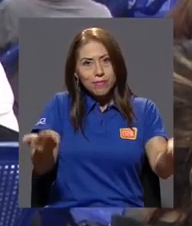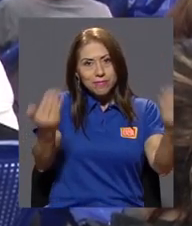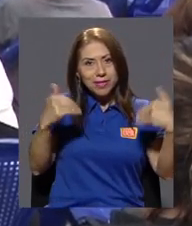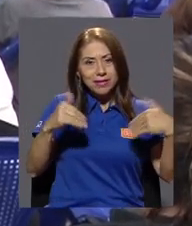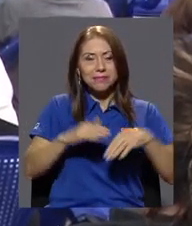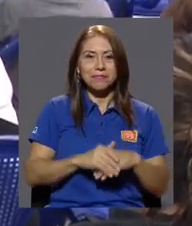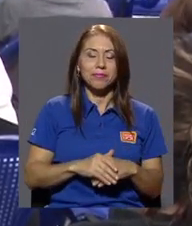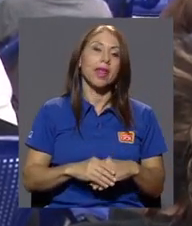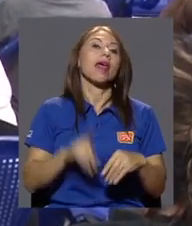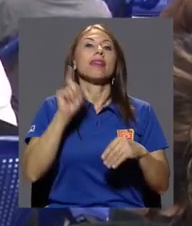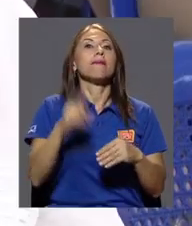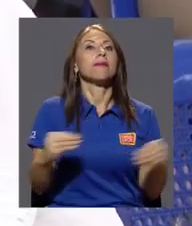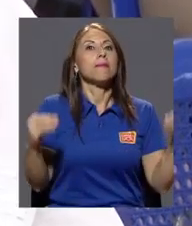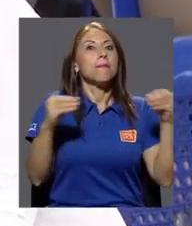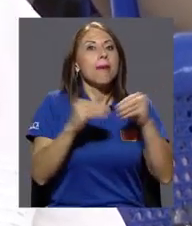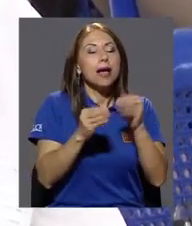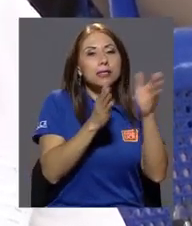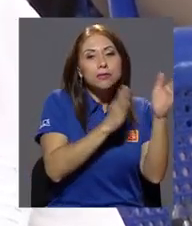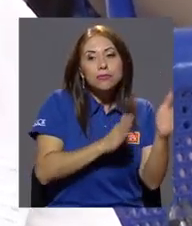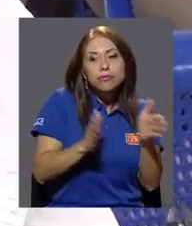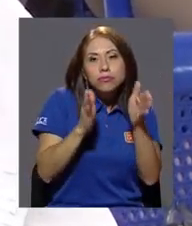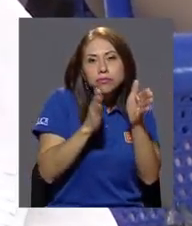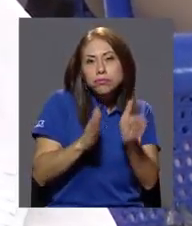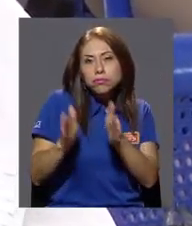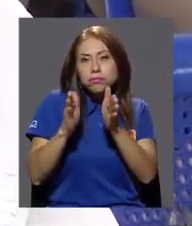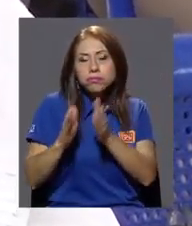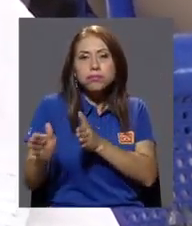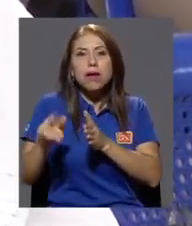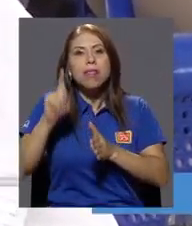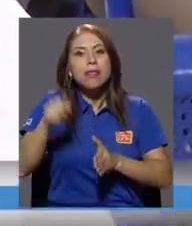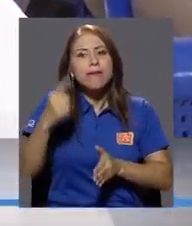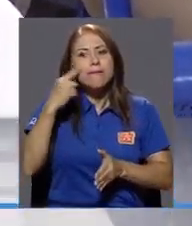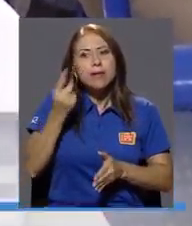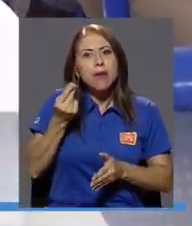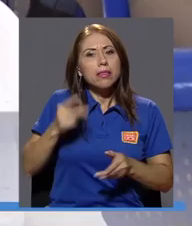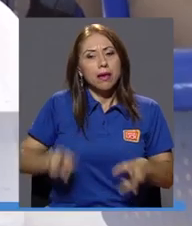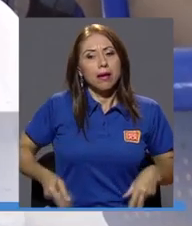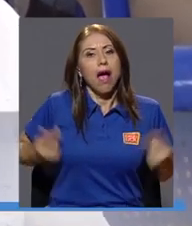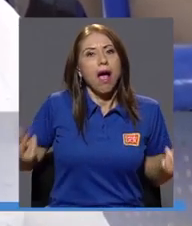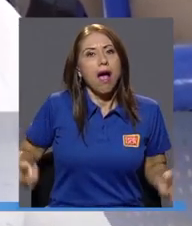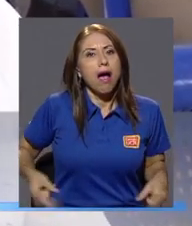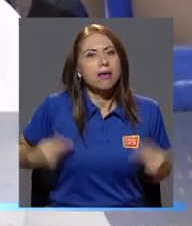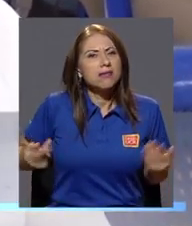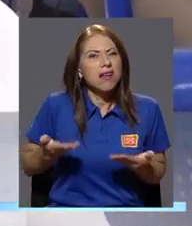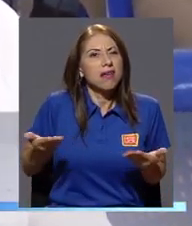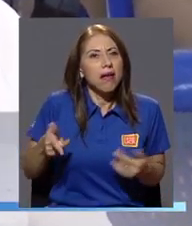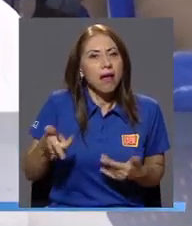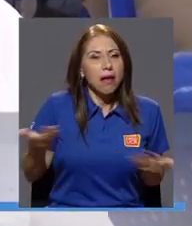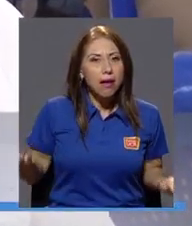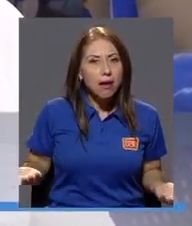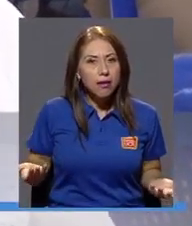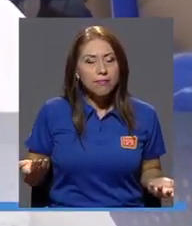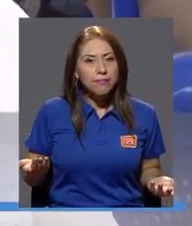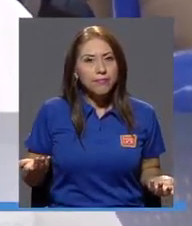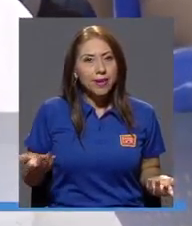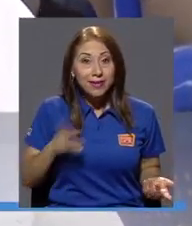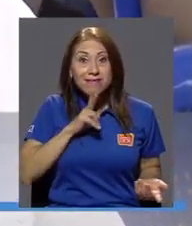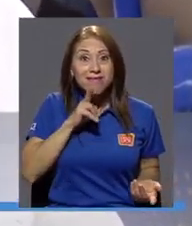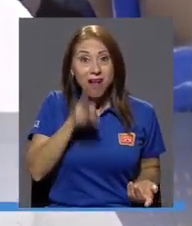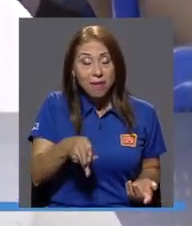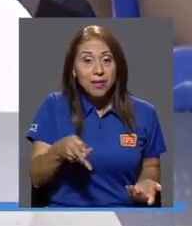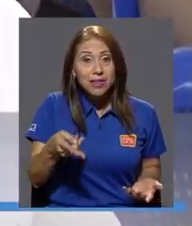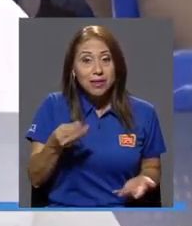hay que tener un poco más de orden y ver en qué gasta uno realmente, en